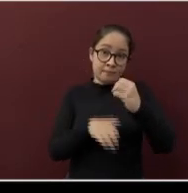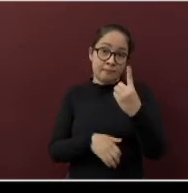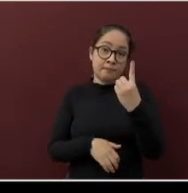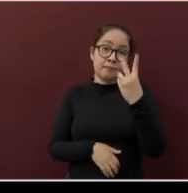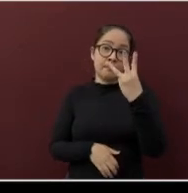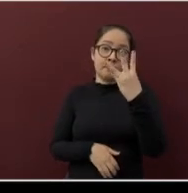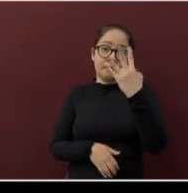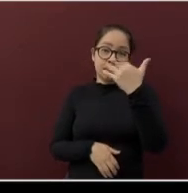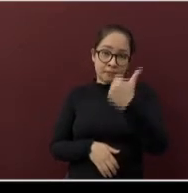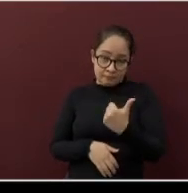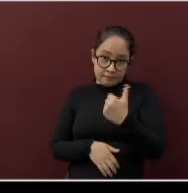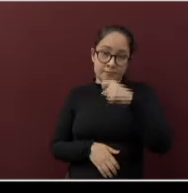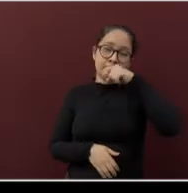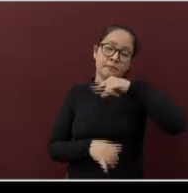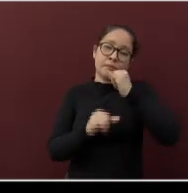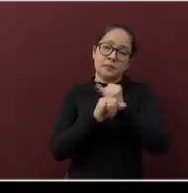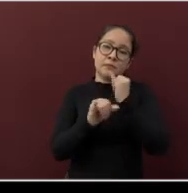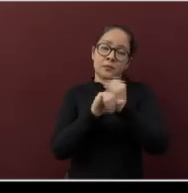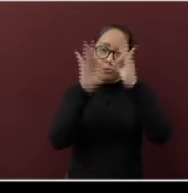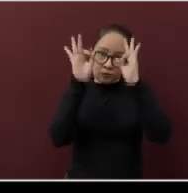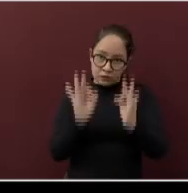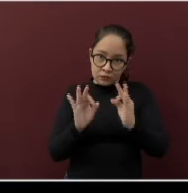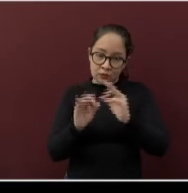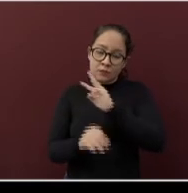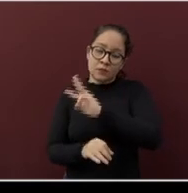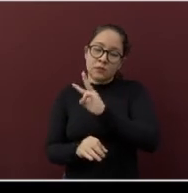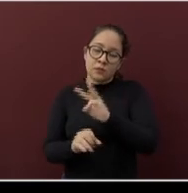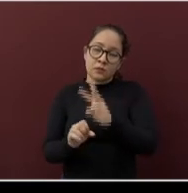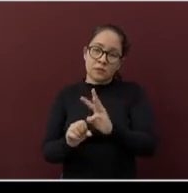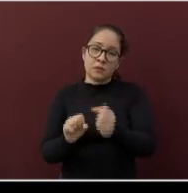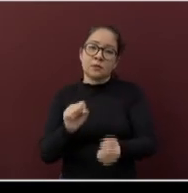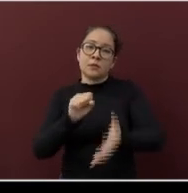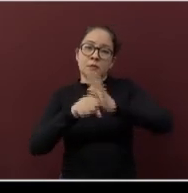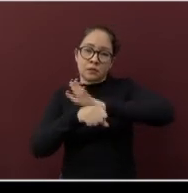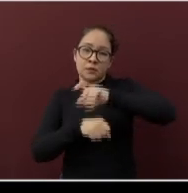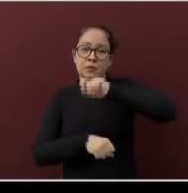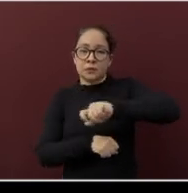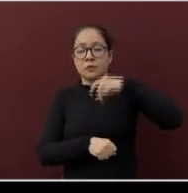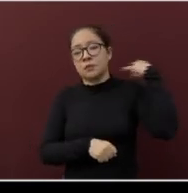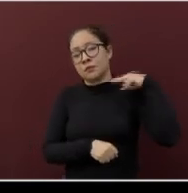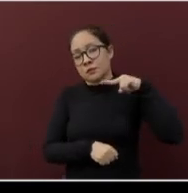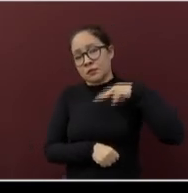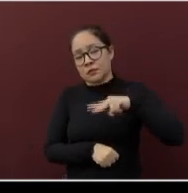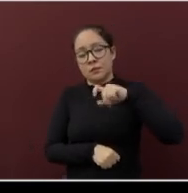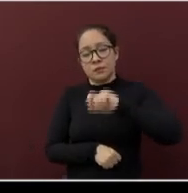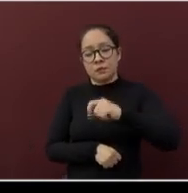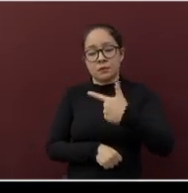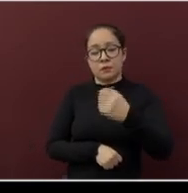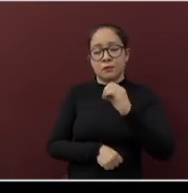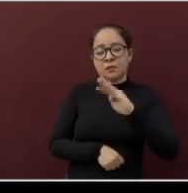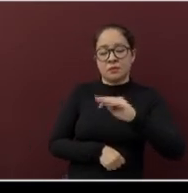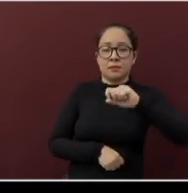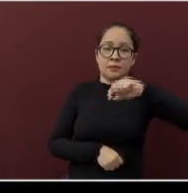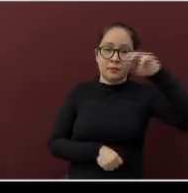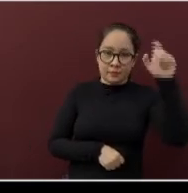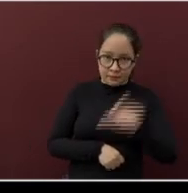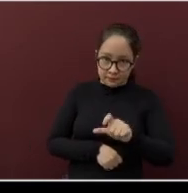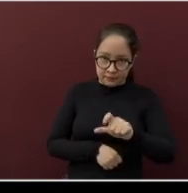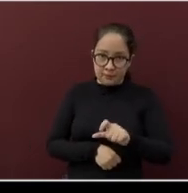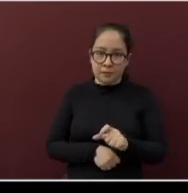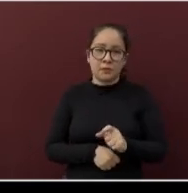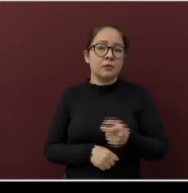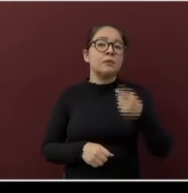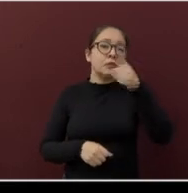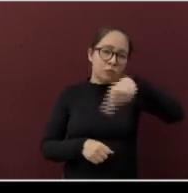5 6 y la página oficial para que consulten esta información coronavirus punto